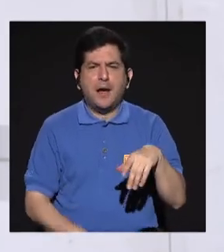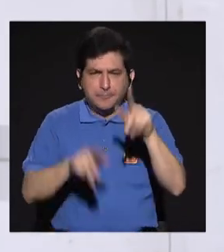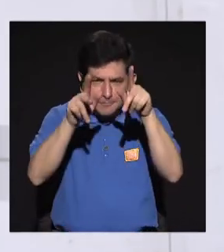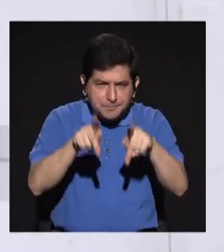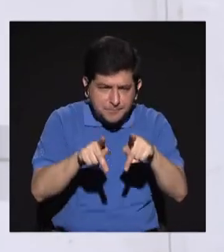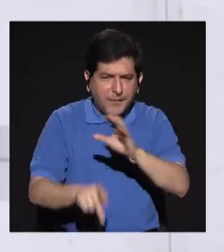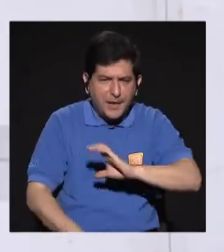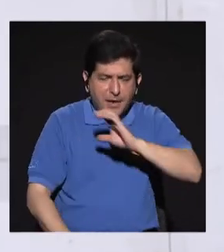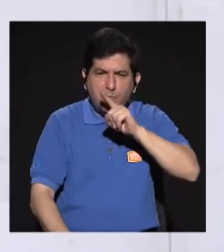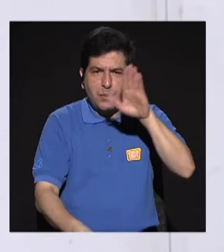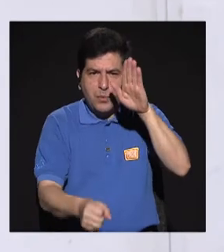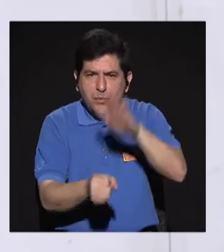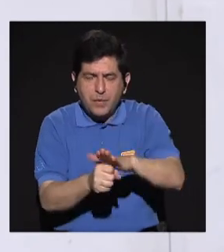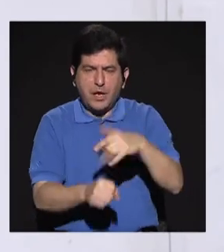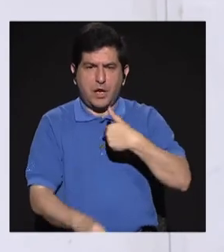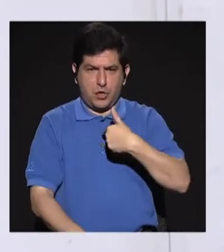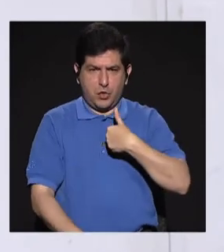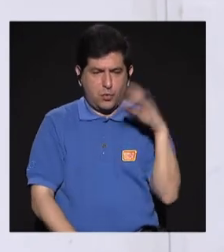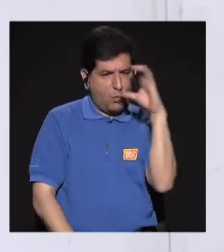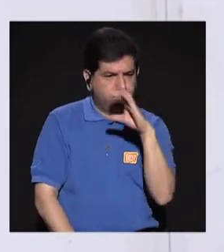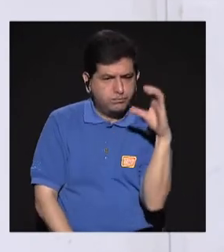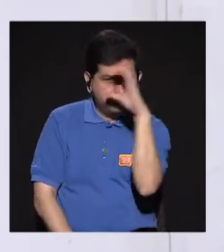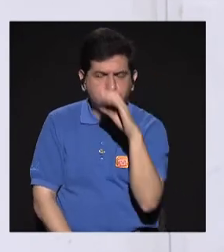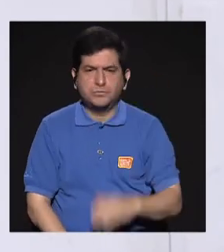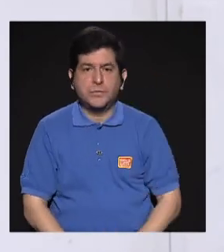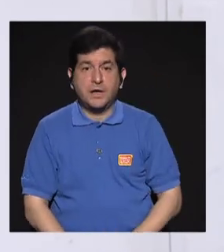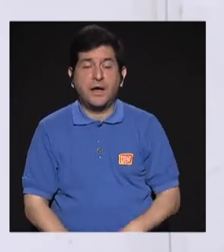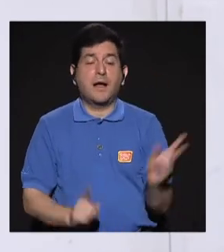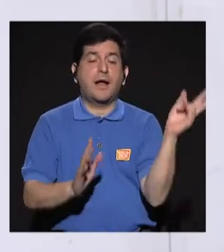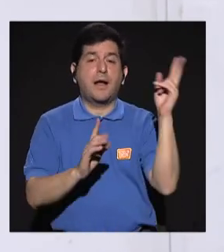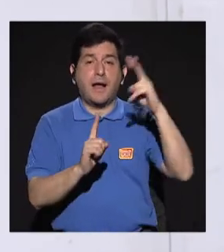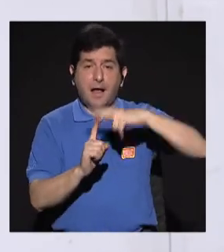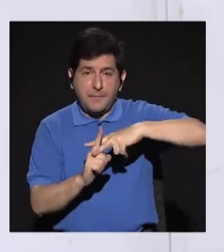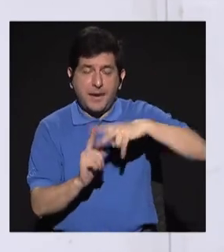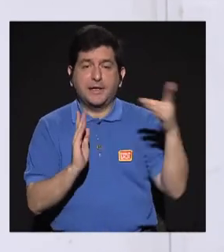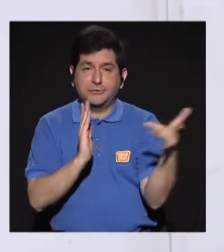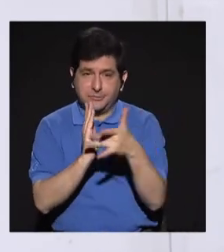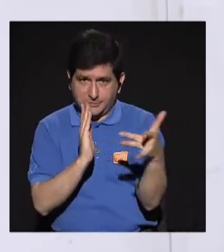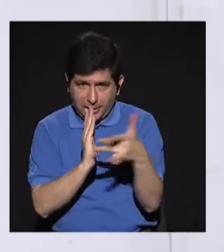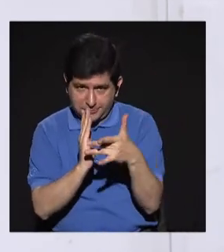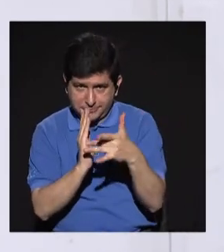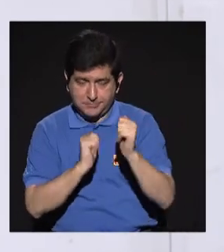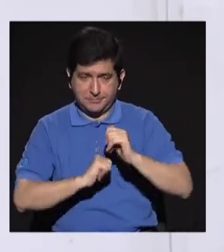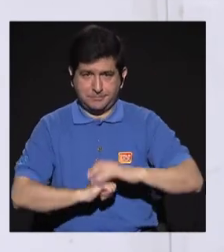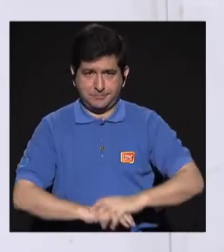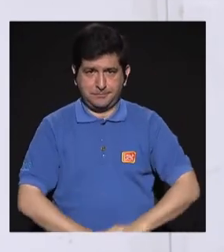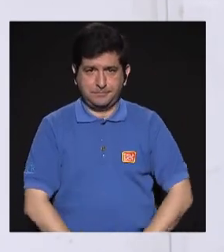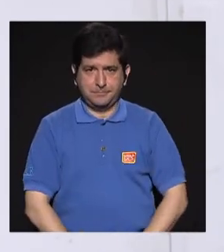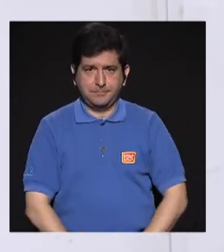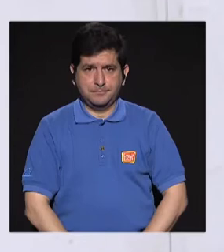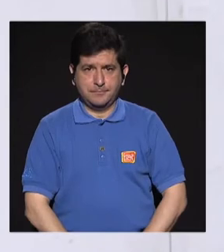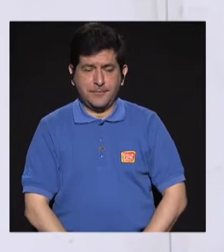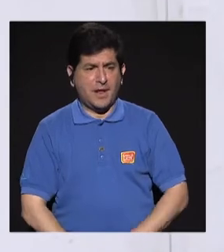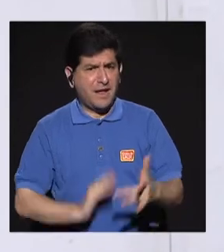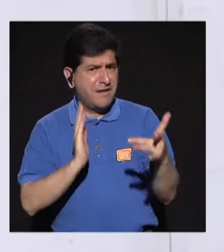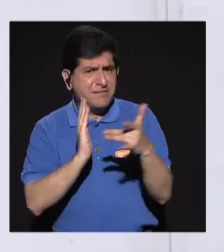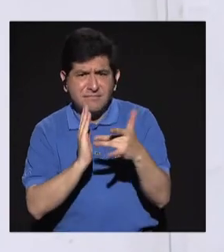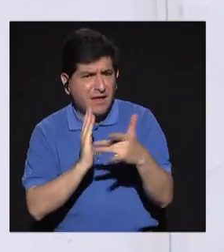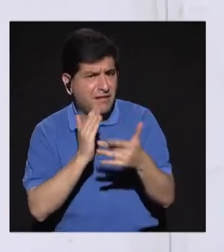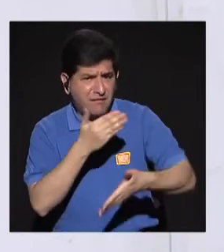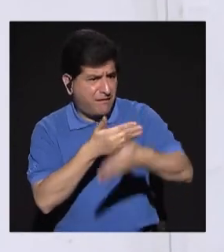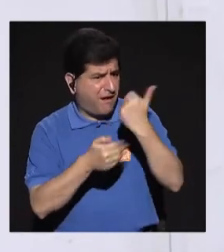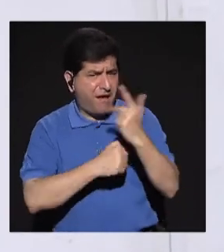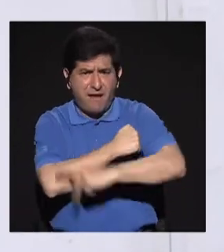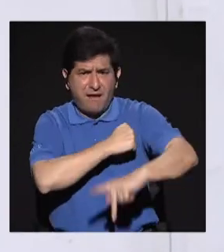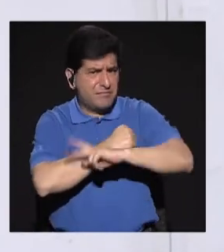que se adecuará las características que yo habían dado andaba buscando para aplicar la técnica entonces no